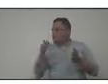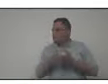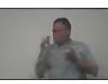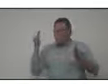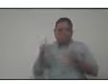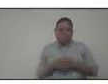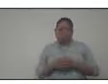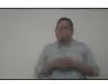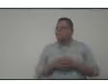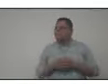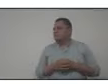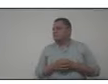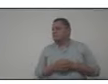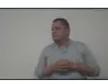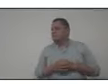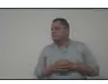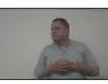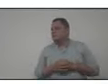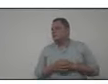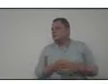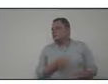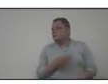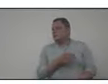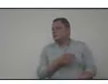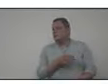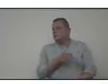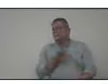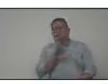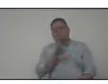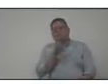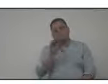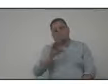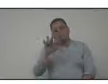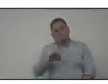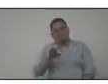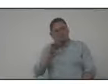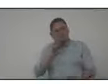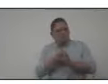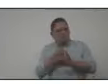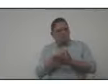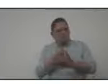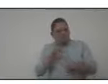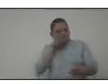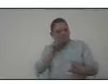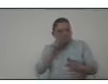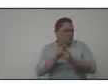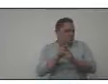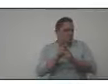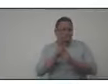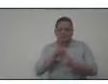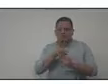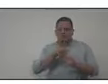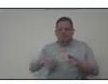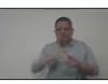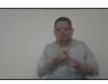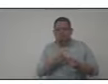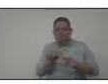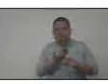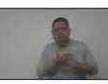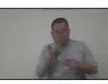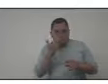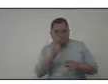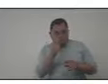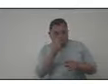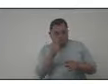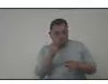y estamos llegando casi a un 80%, que es la meta. Por eso a todas nuestras gestantes, a todas